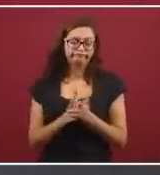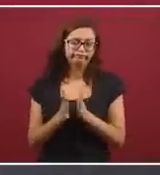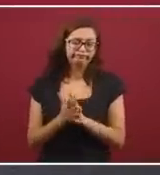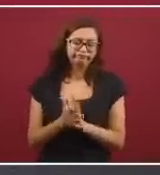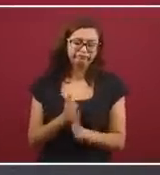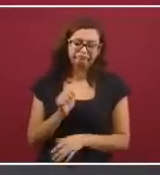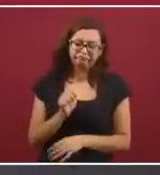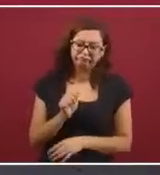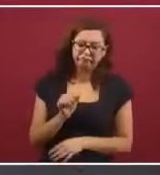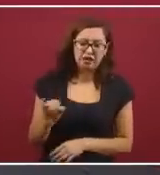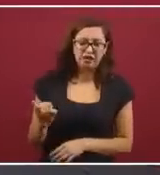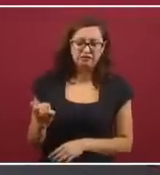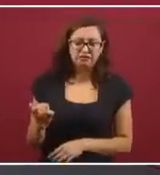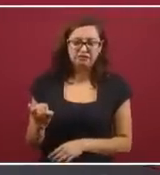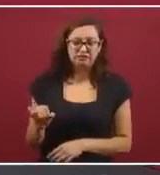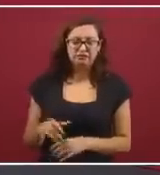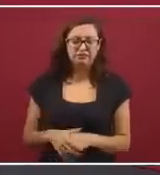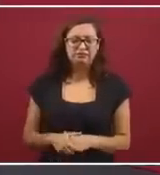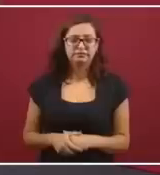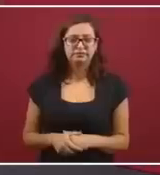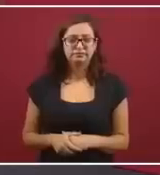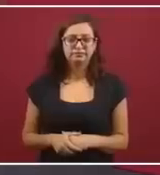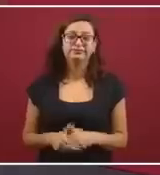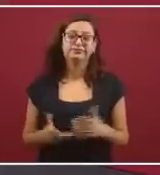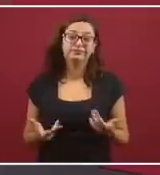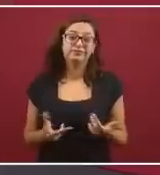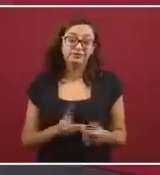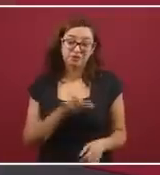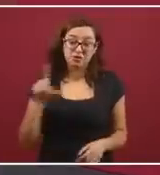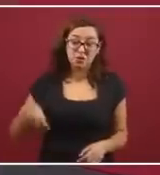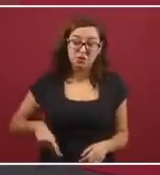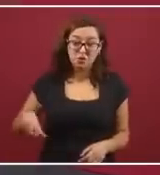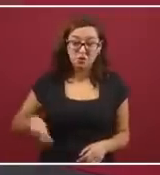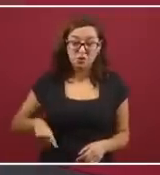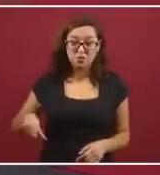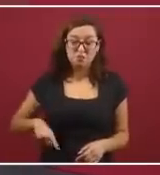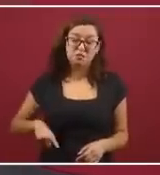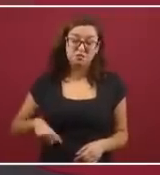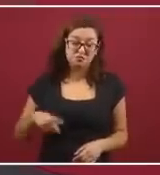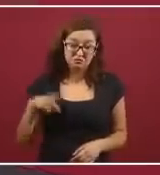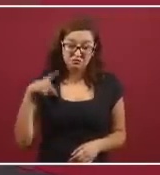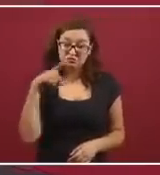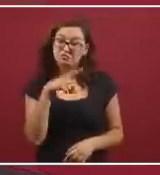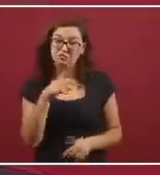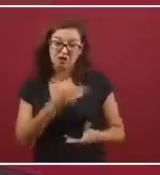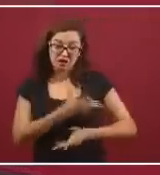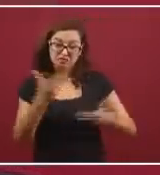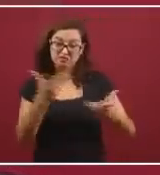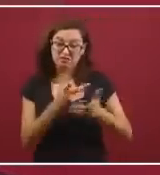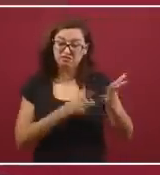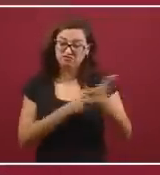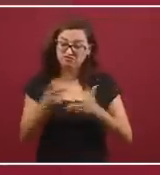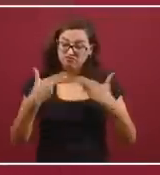el estado era el principal violador de los derechos humanos